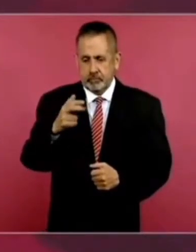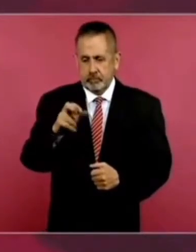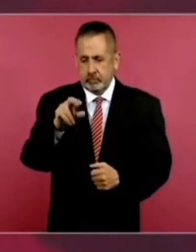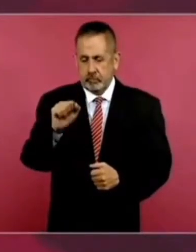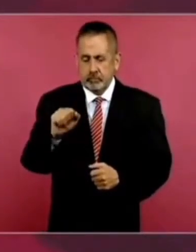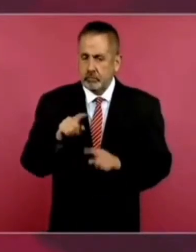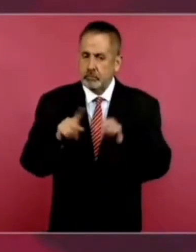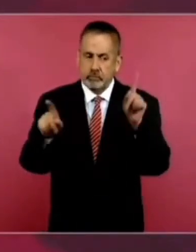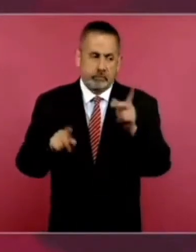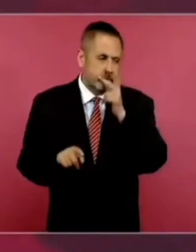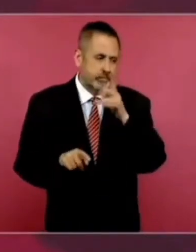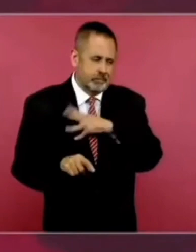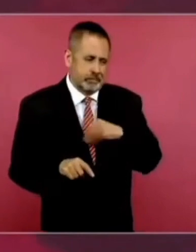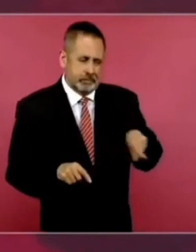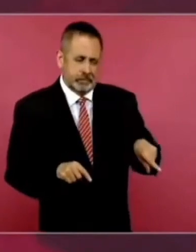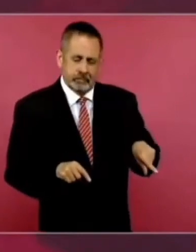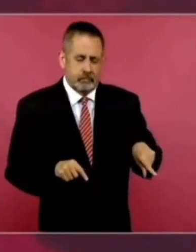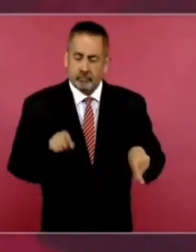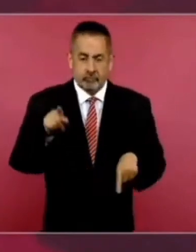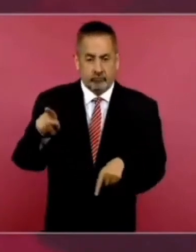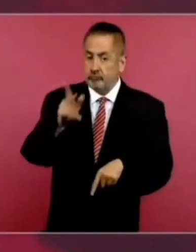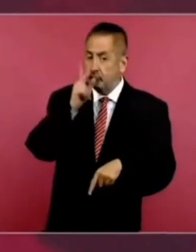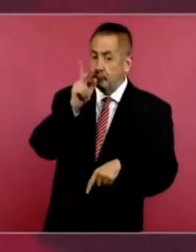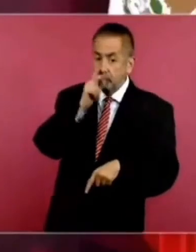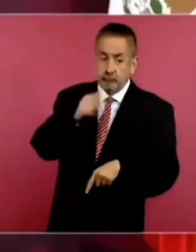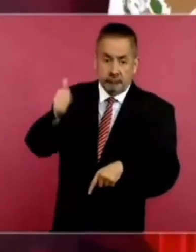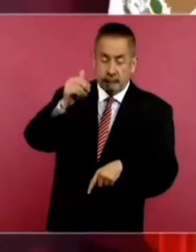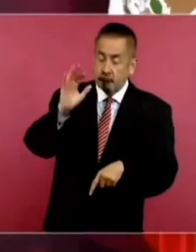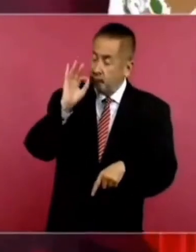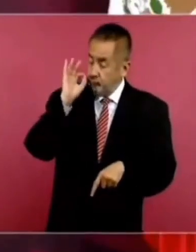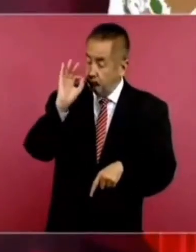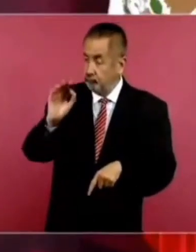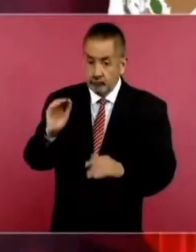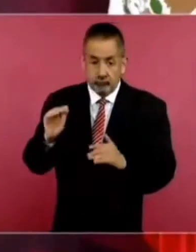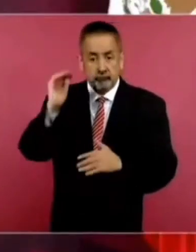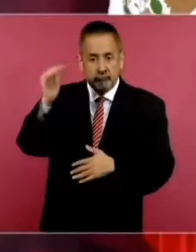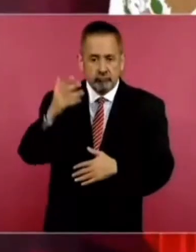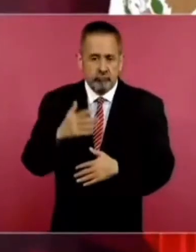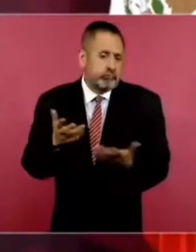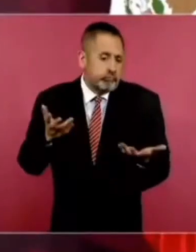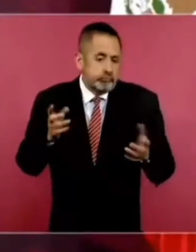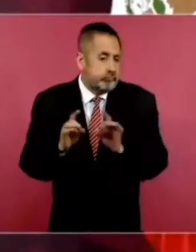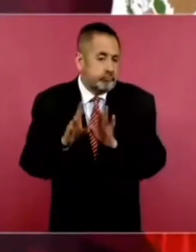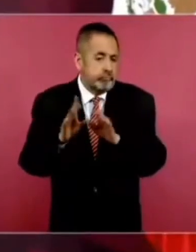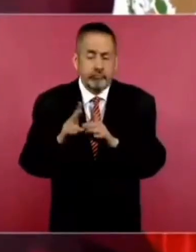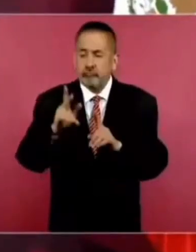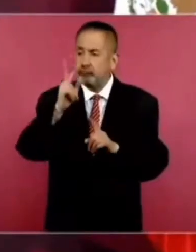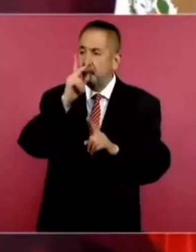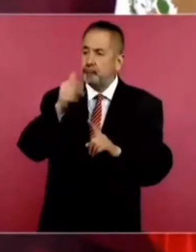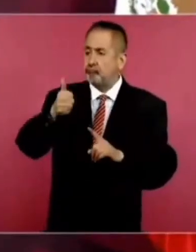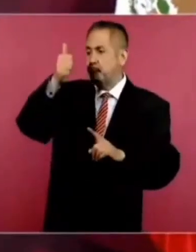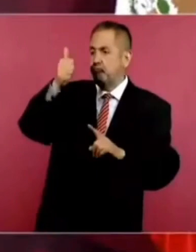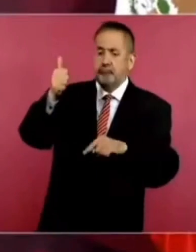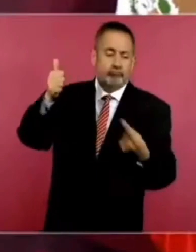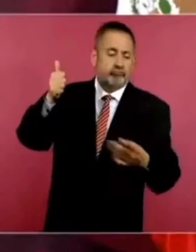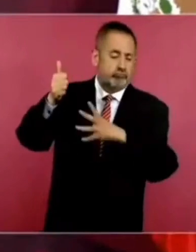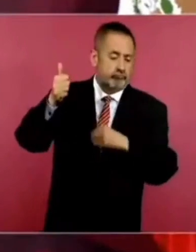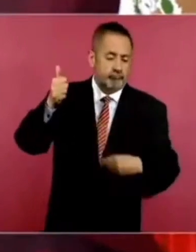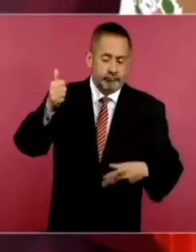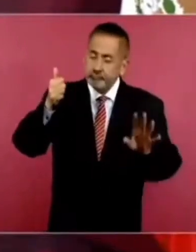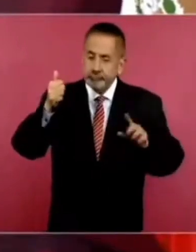muy distinto al pensamiento de sus hijos, porque así suele pasar, pues.